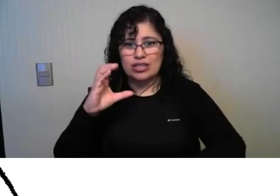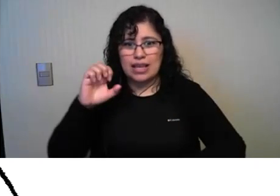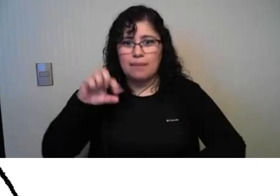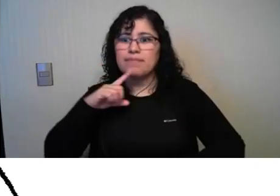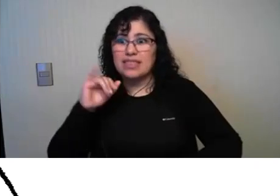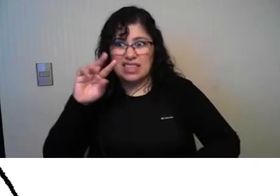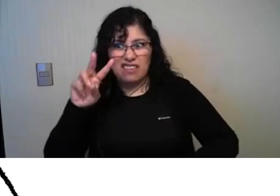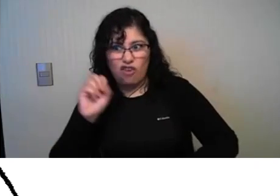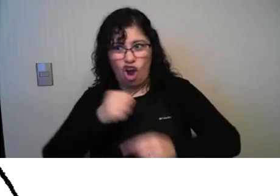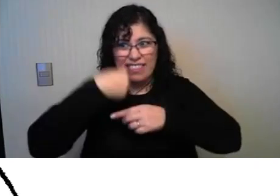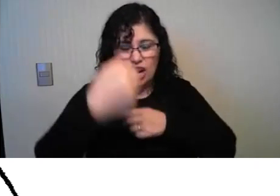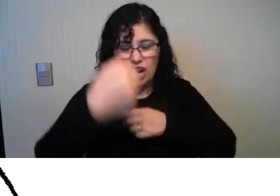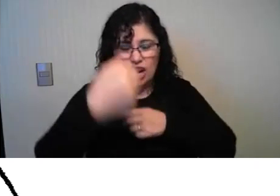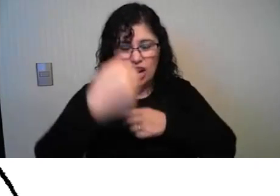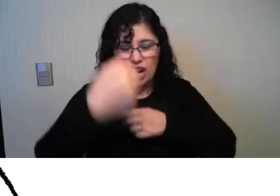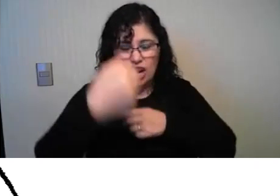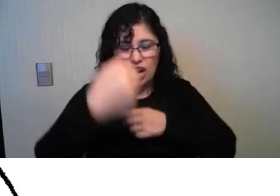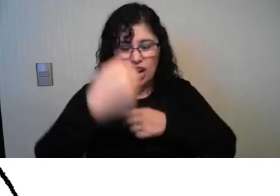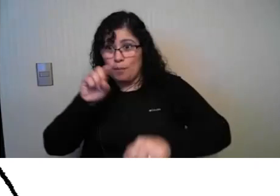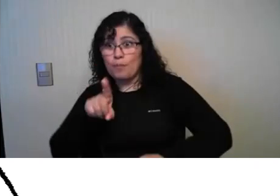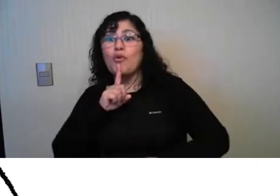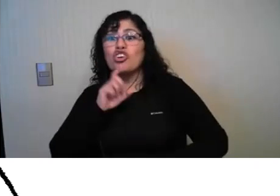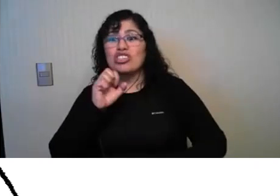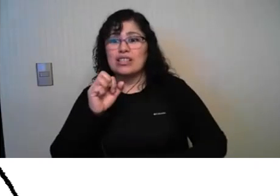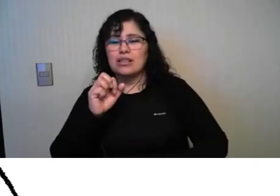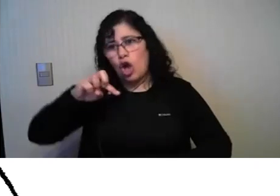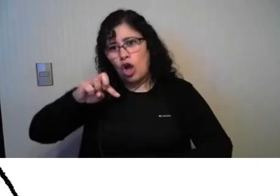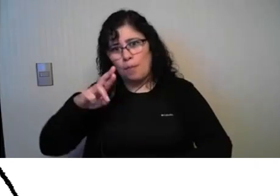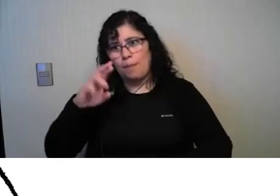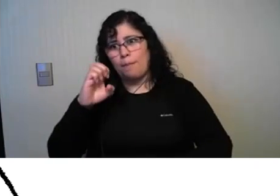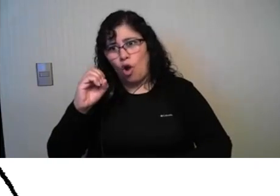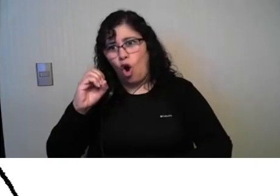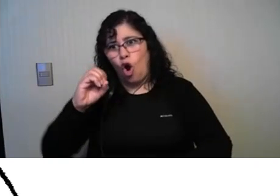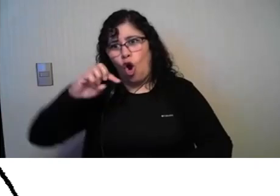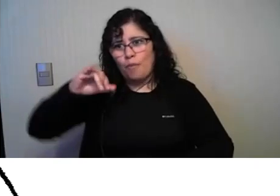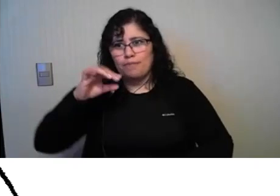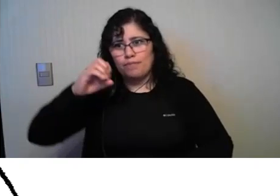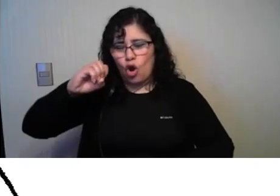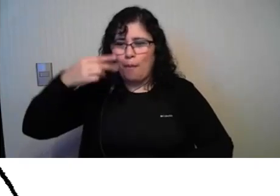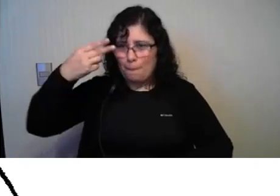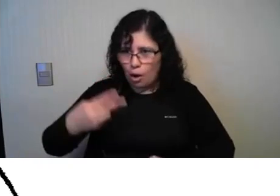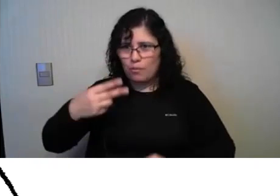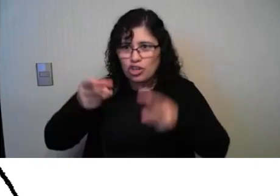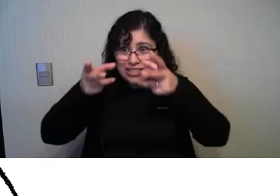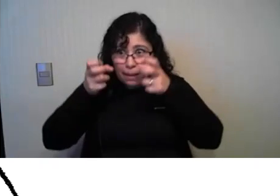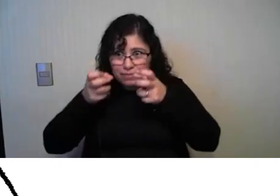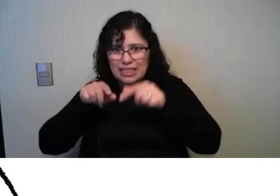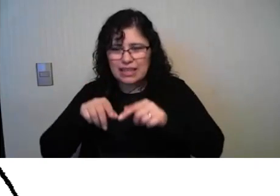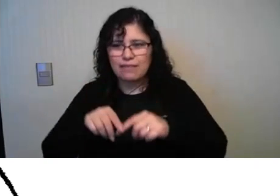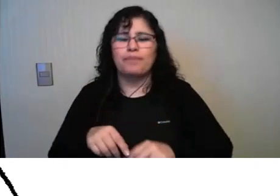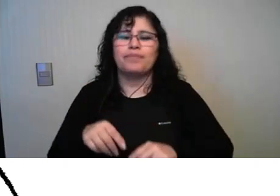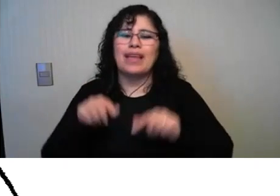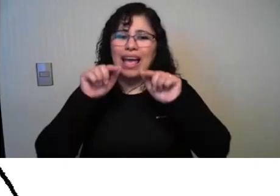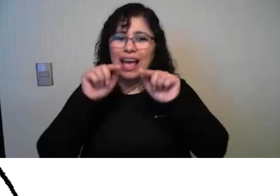vez que hace relevo en el centro propioceptivo, estas fibras o axones cruzan nuestra